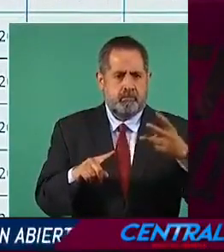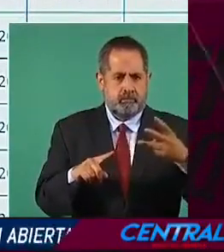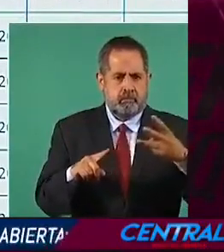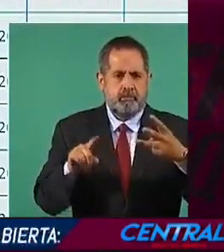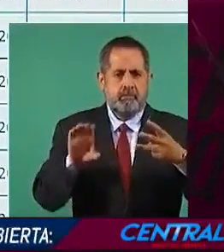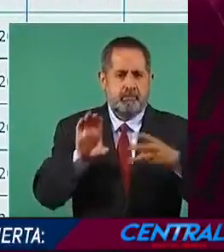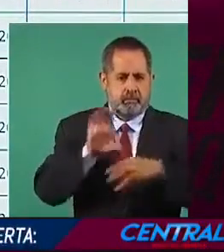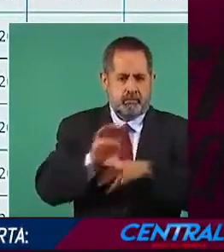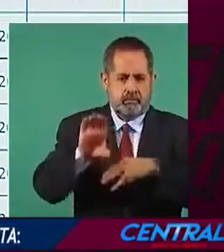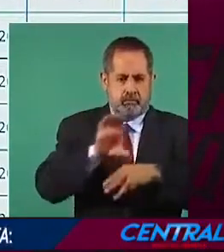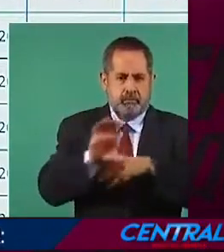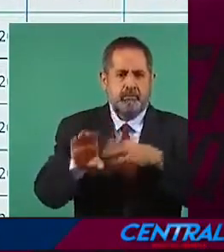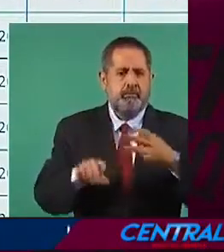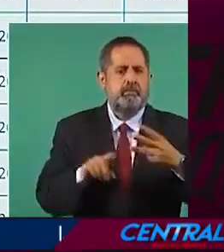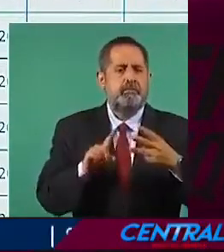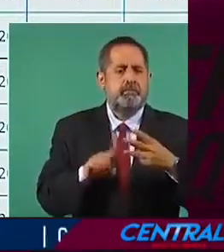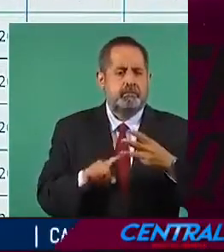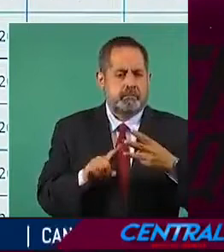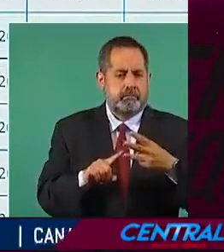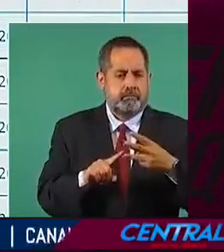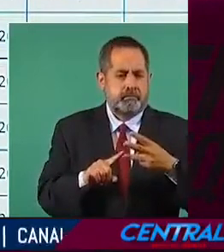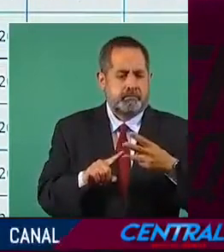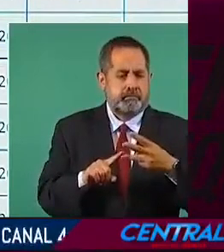tercero, Colombia,